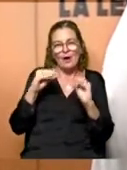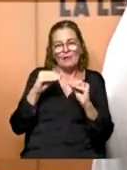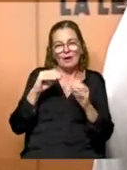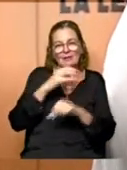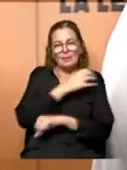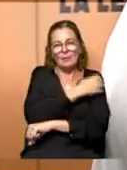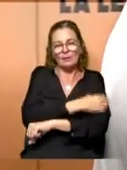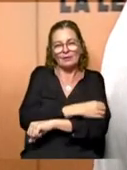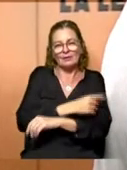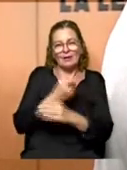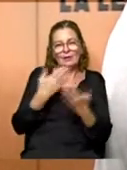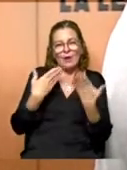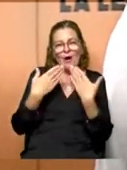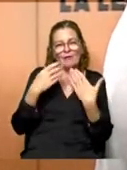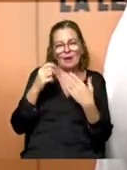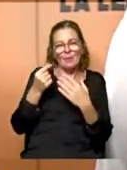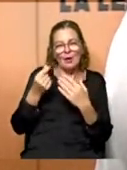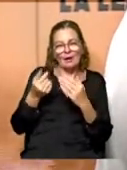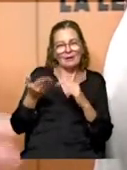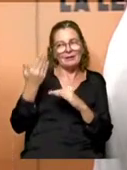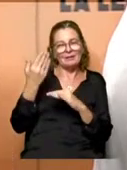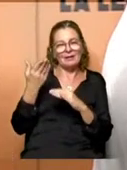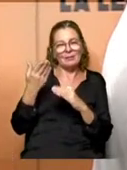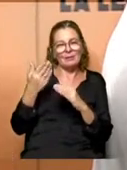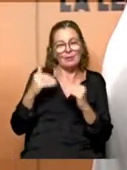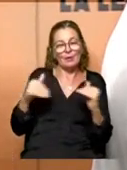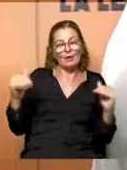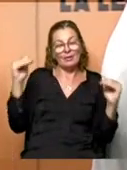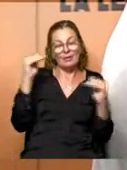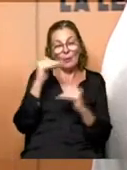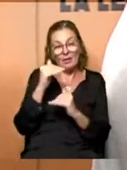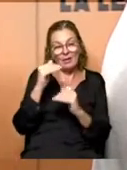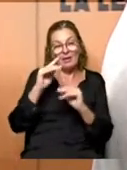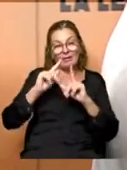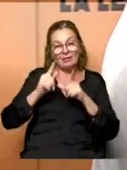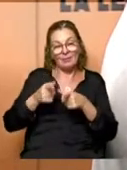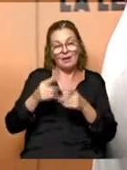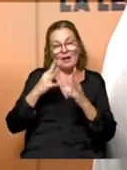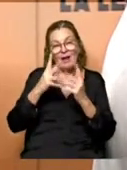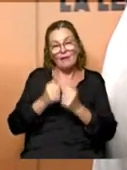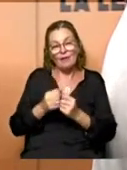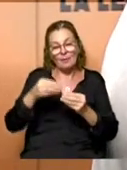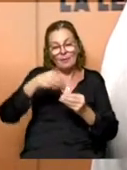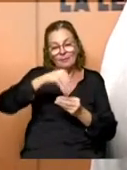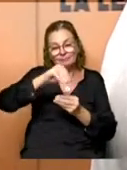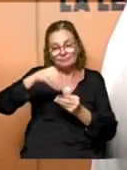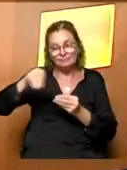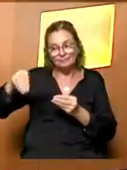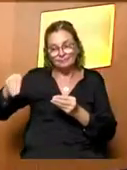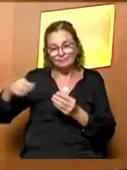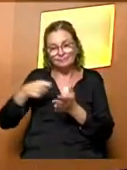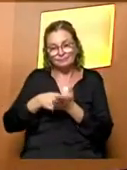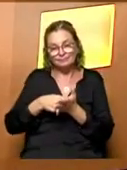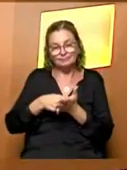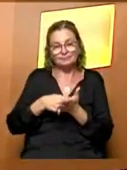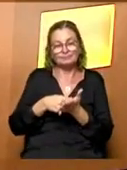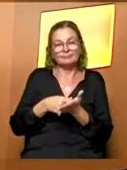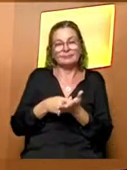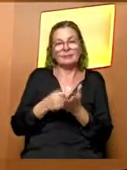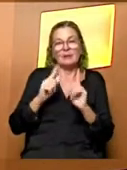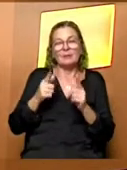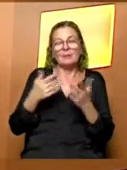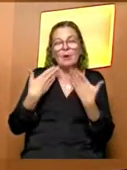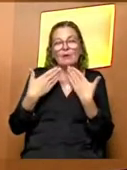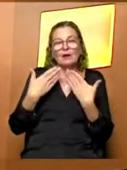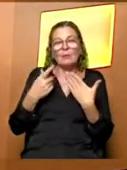pobreza si no hablamos de riqueza. Y tenemos que hablar de la desigualdad y tenemos que hablar de las formas de distribución. Entonces, y tenemos que hablar de